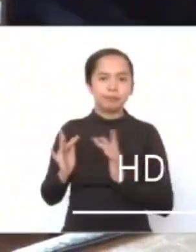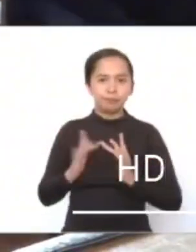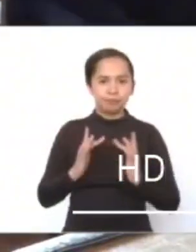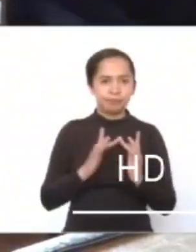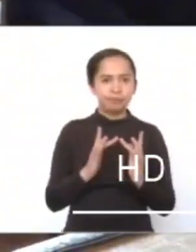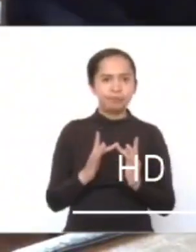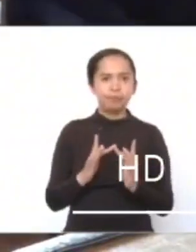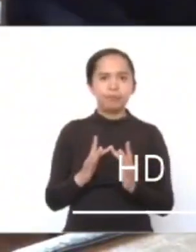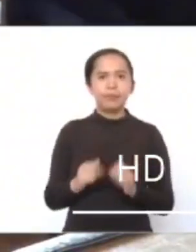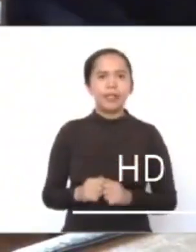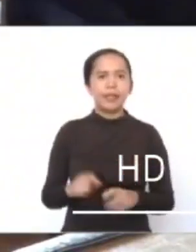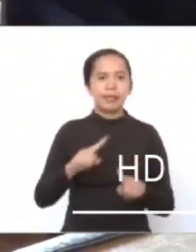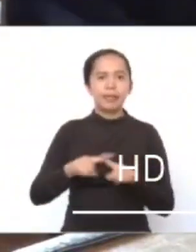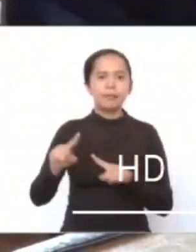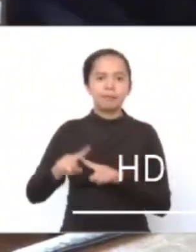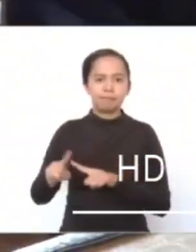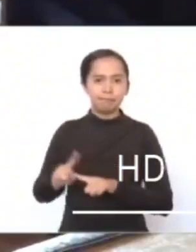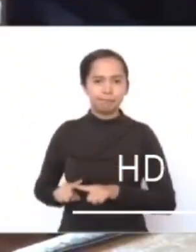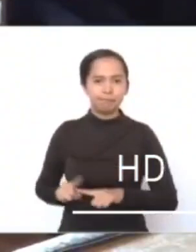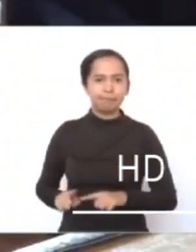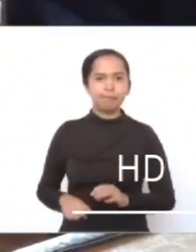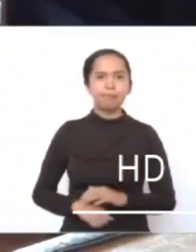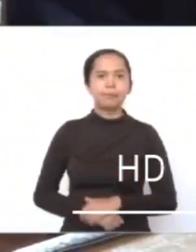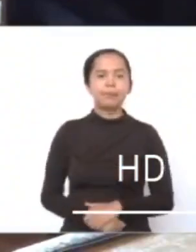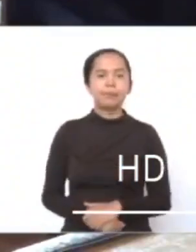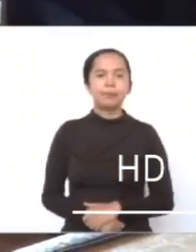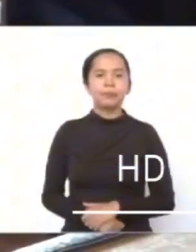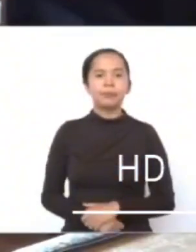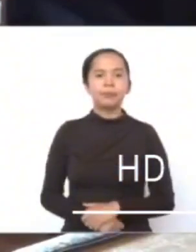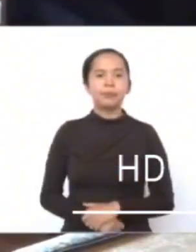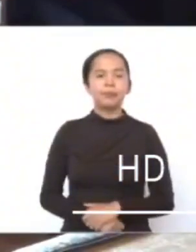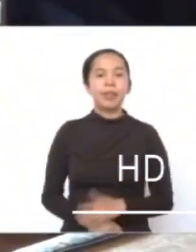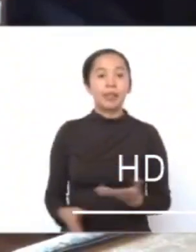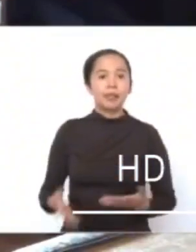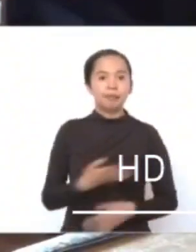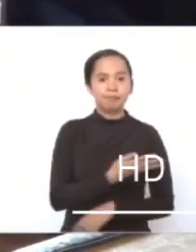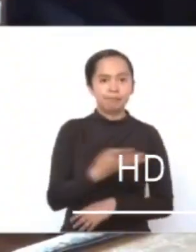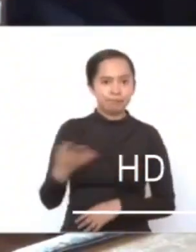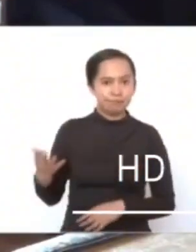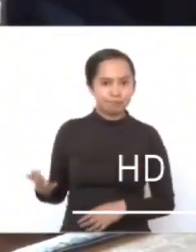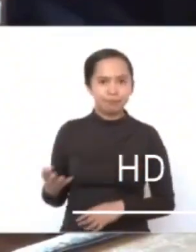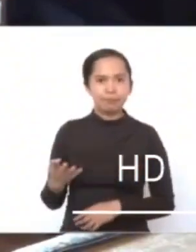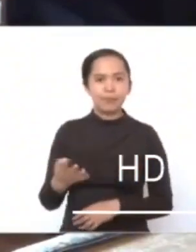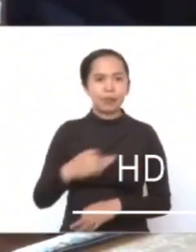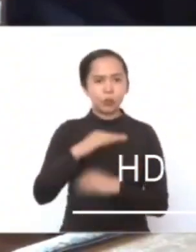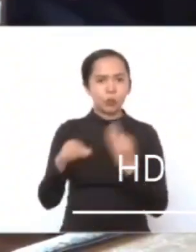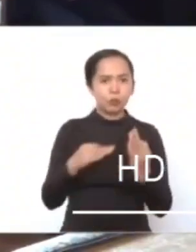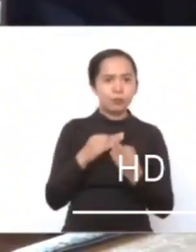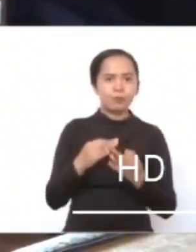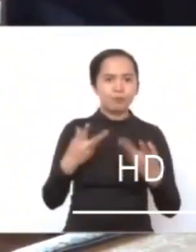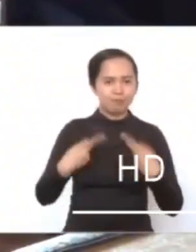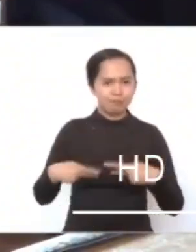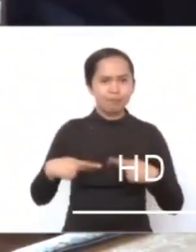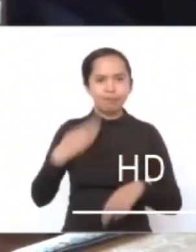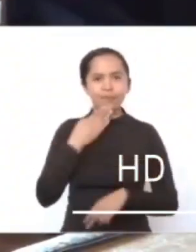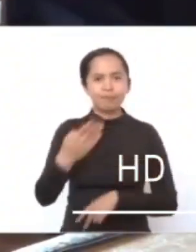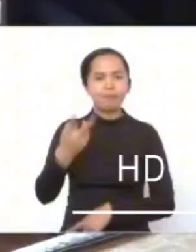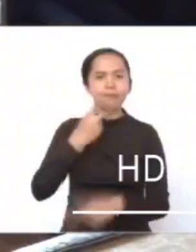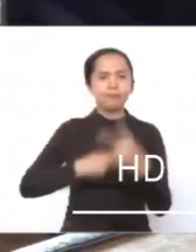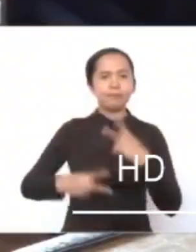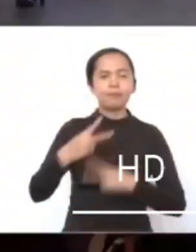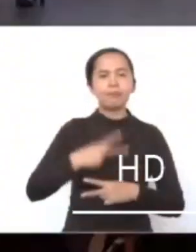esta transmisión a través de plataformas digitales. Estimado público, sean todas y